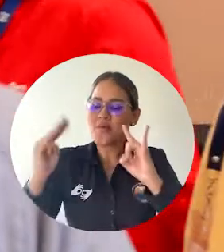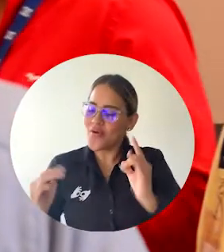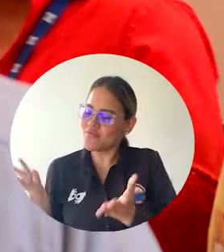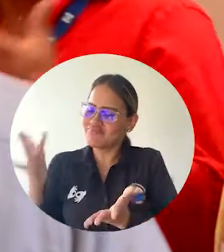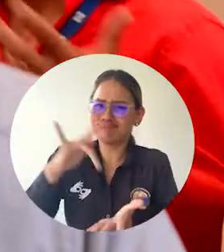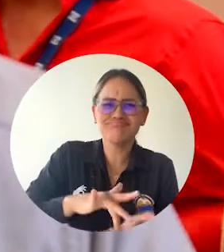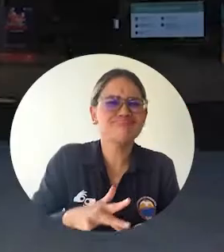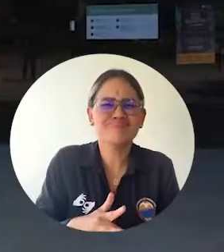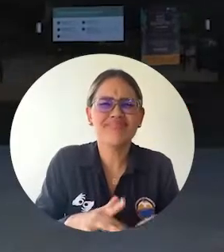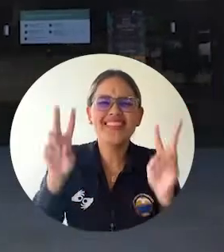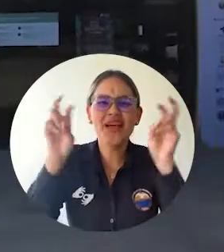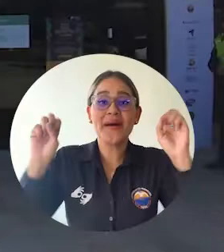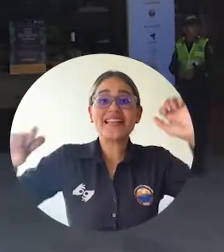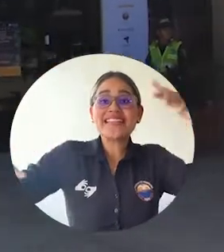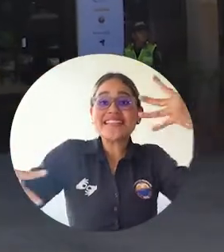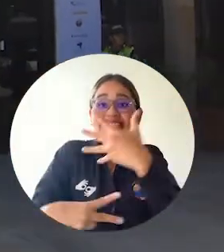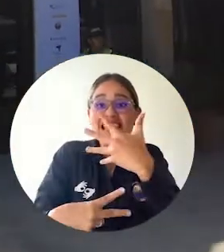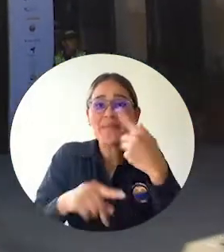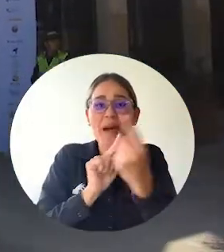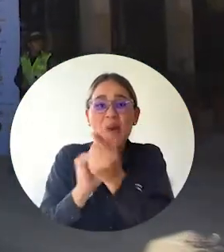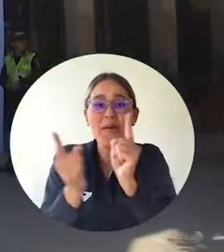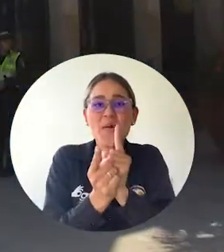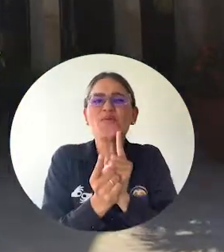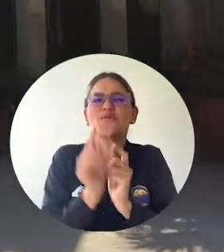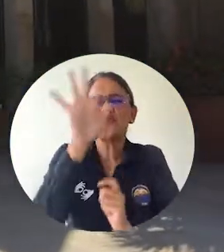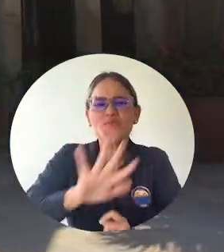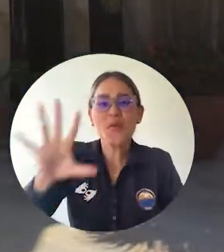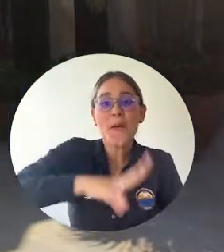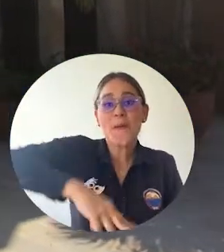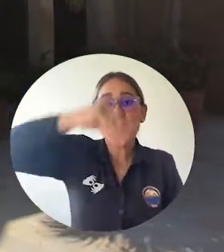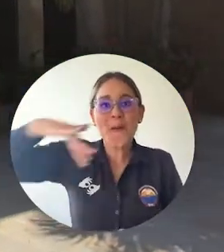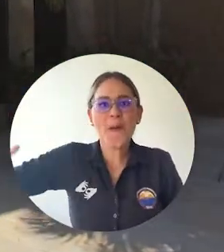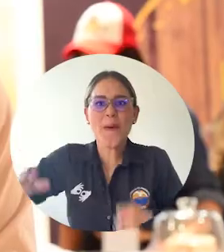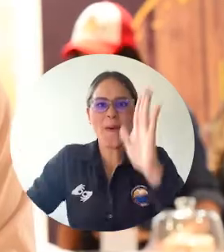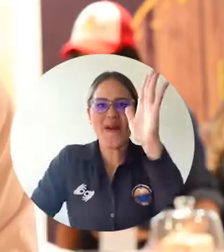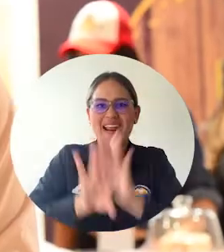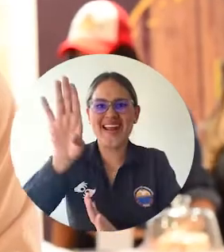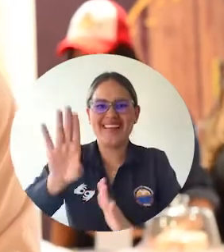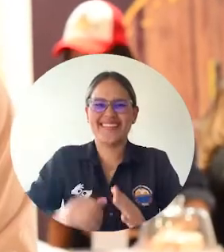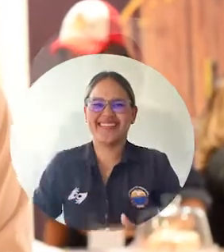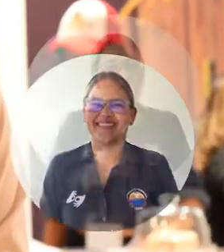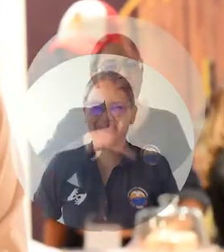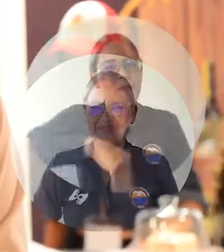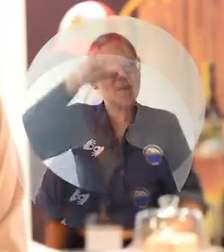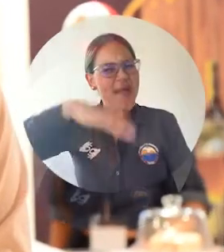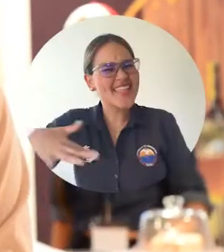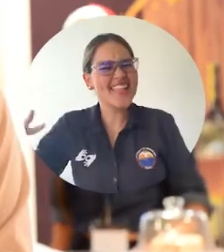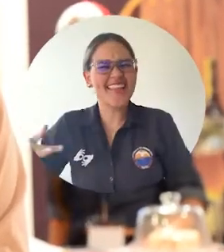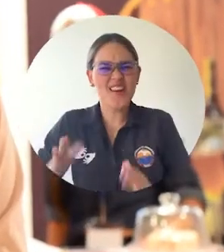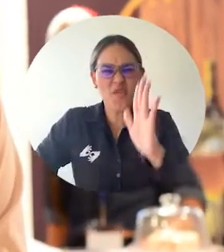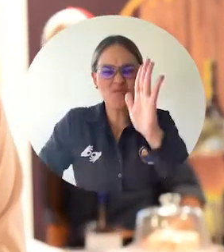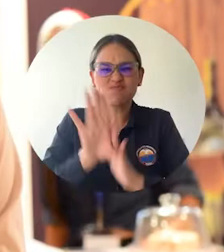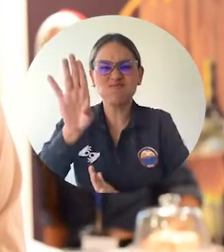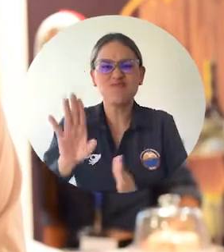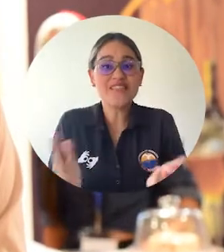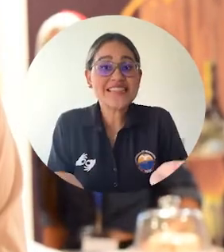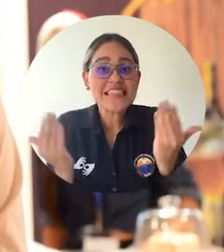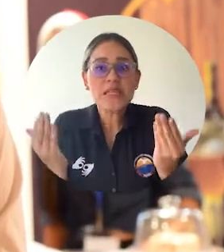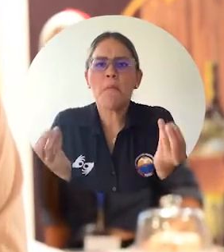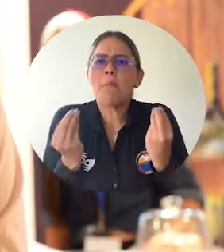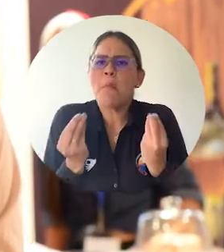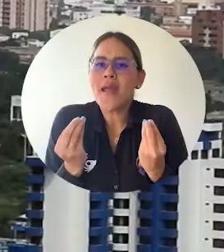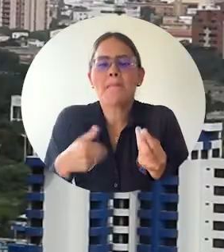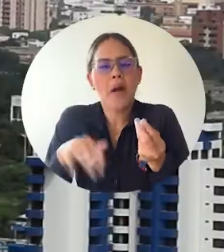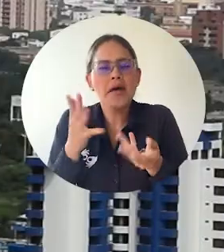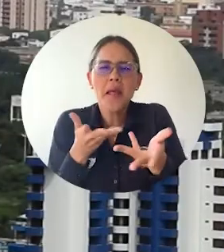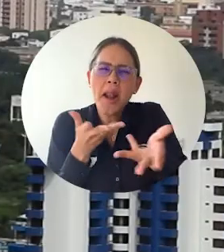participó activamente en la séptima versión del Encuentro Regional Magdalena Crece. Magdalena Crece significa, sin duda, la posibilidad